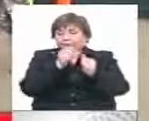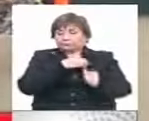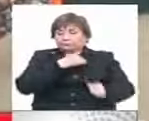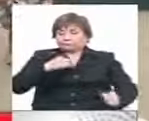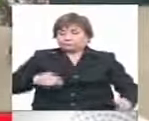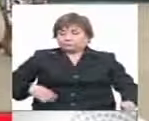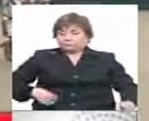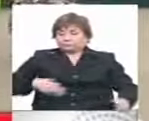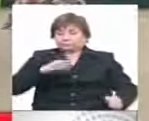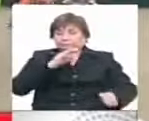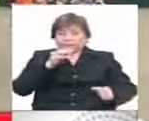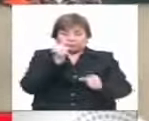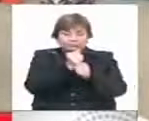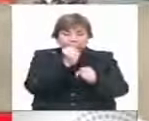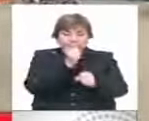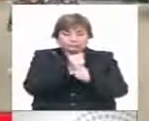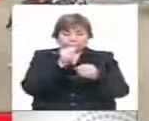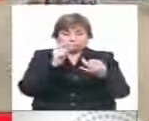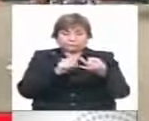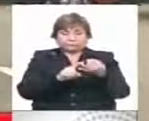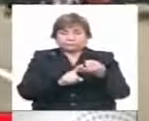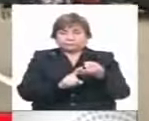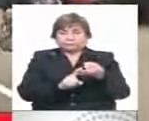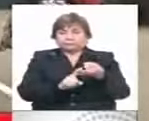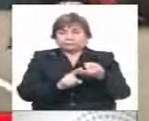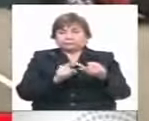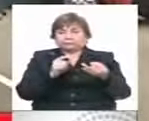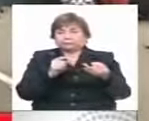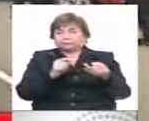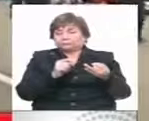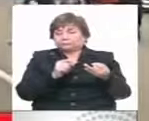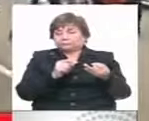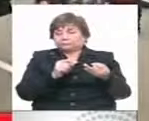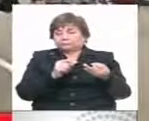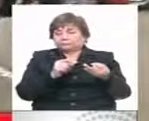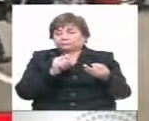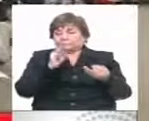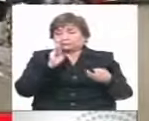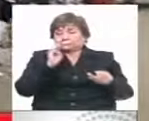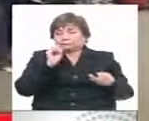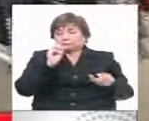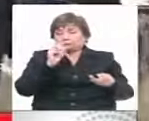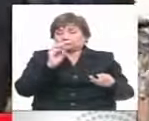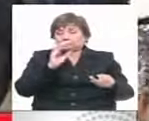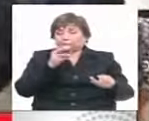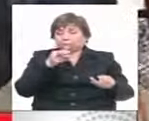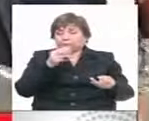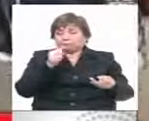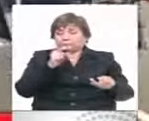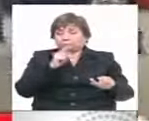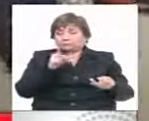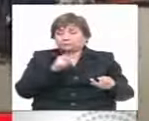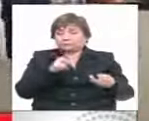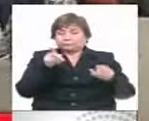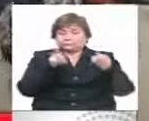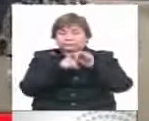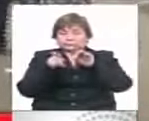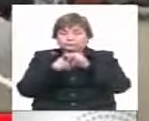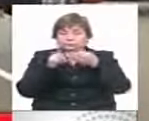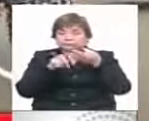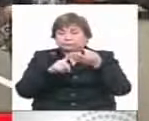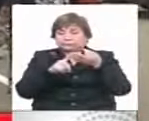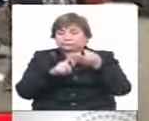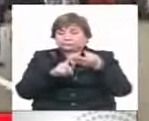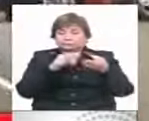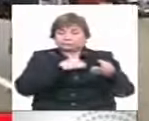ministros de Trabajo, ahí vemos a su costado a la ministra de Trabajo, Betsy Chávez, y también a